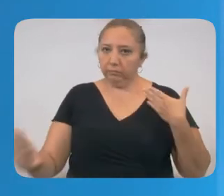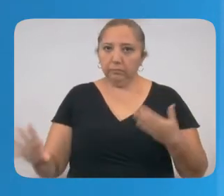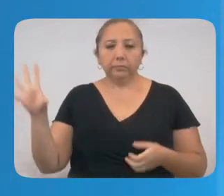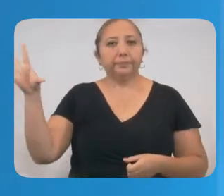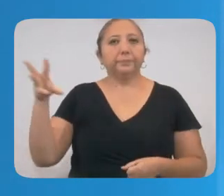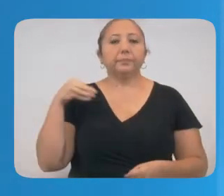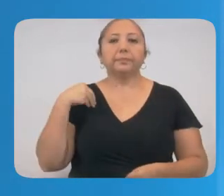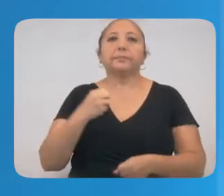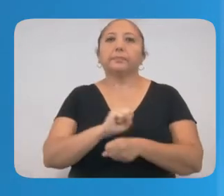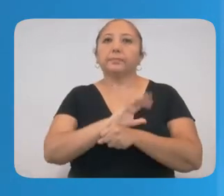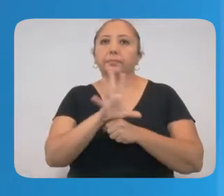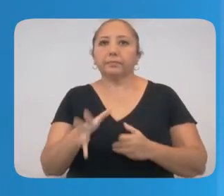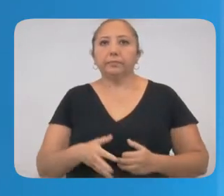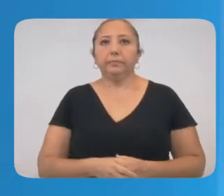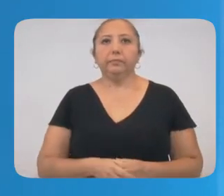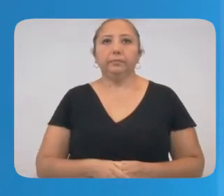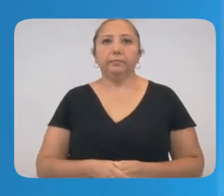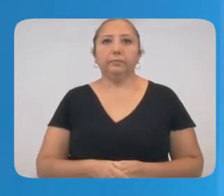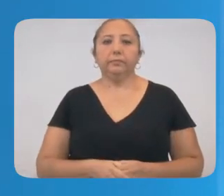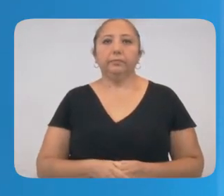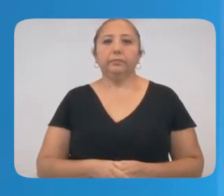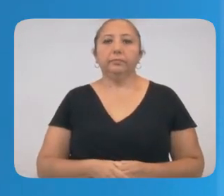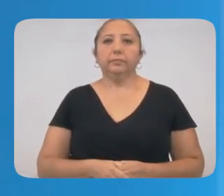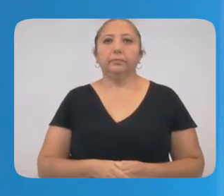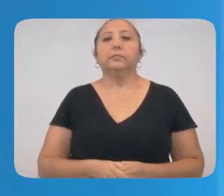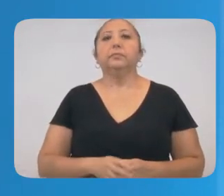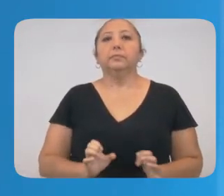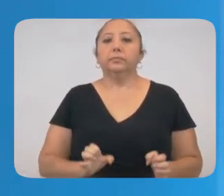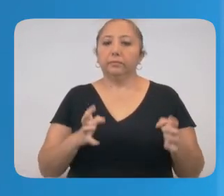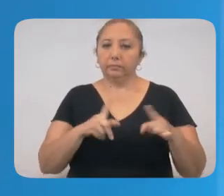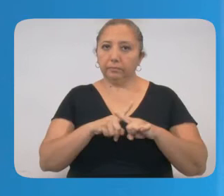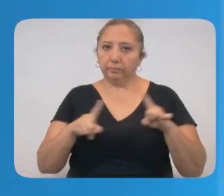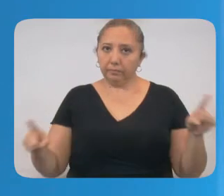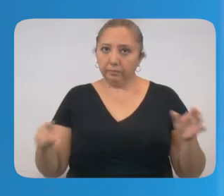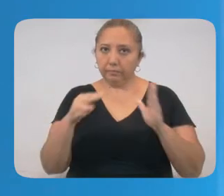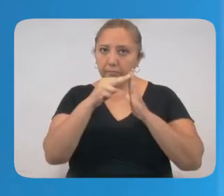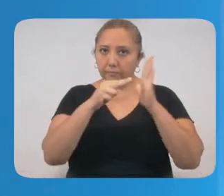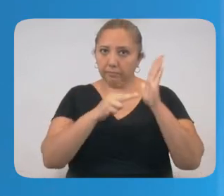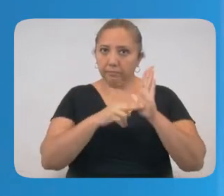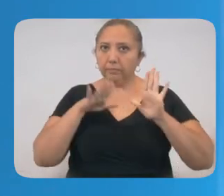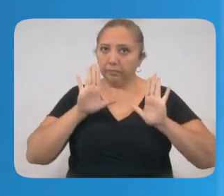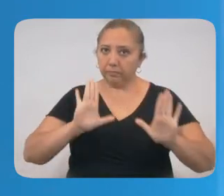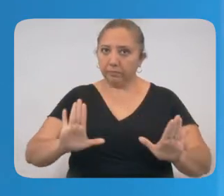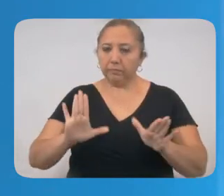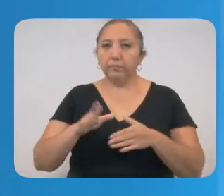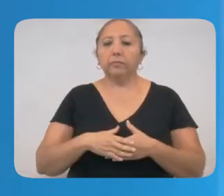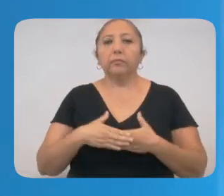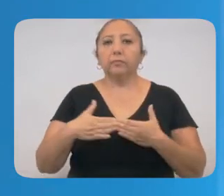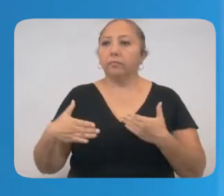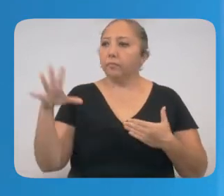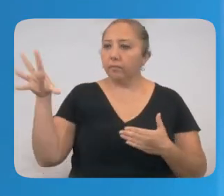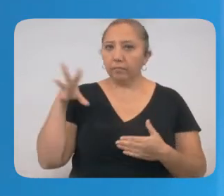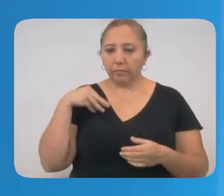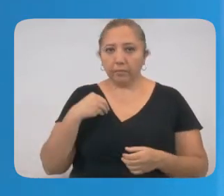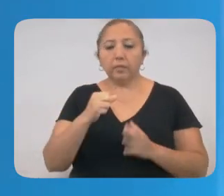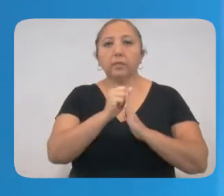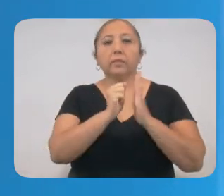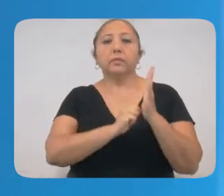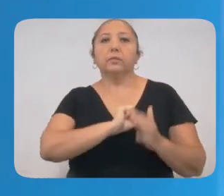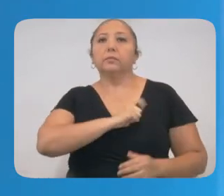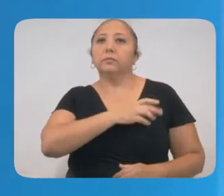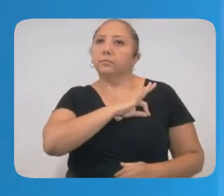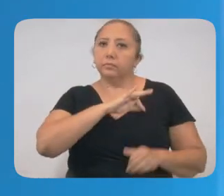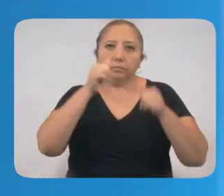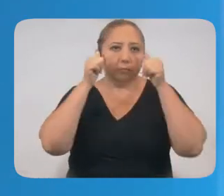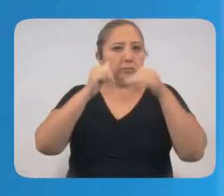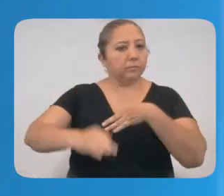por coronavirus. Se han establecido diversas medidas para frenar el avance del coronavirus y el sistema de salud pueda atender a todos